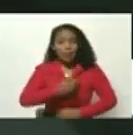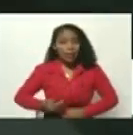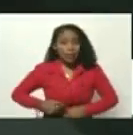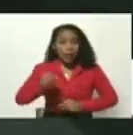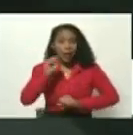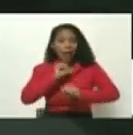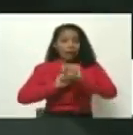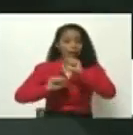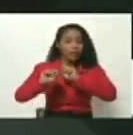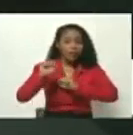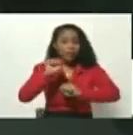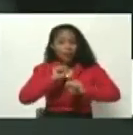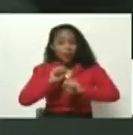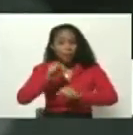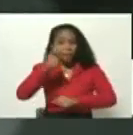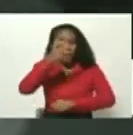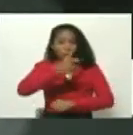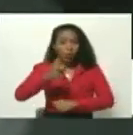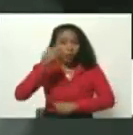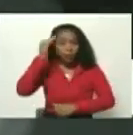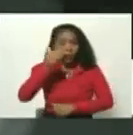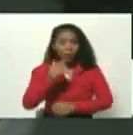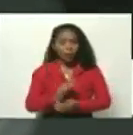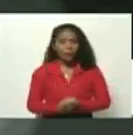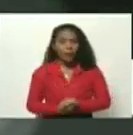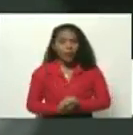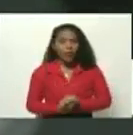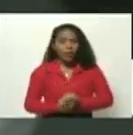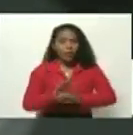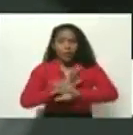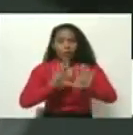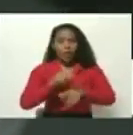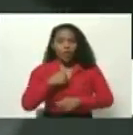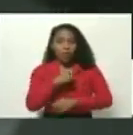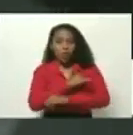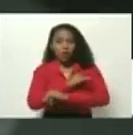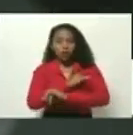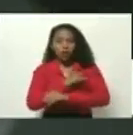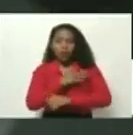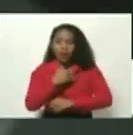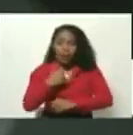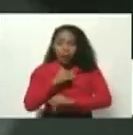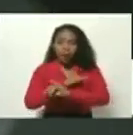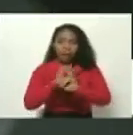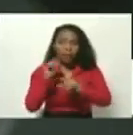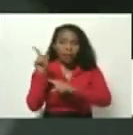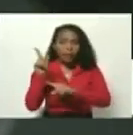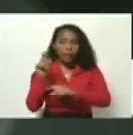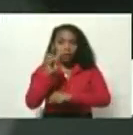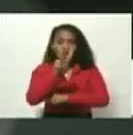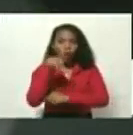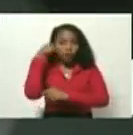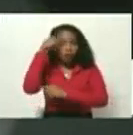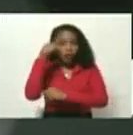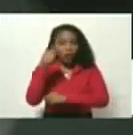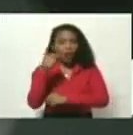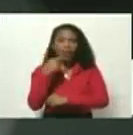cívico-militar. Y quiero concluir ya esta intervención con dos videos que